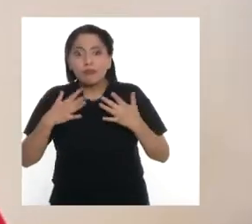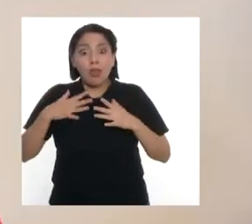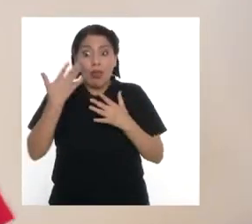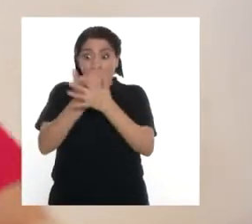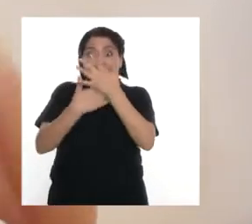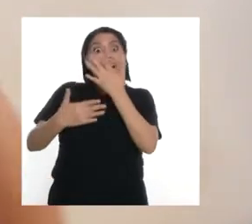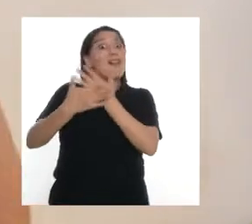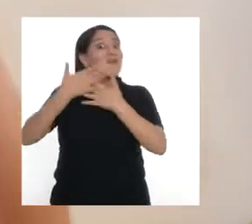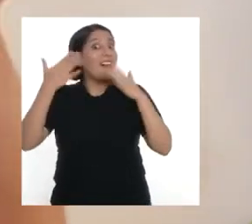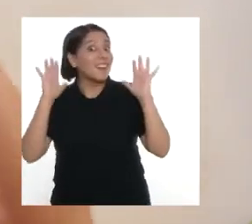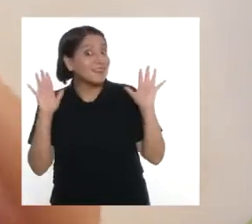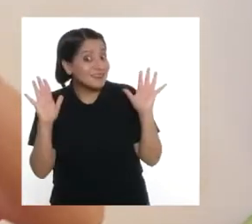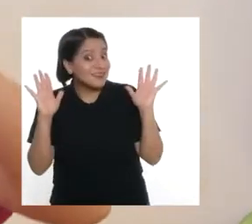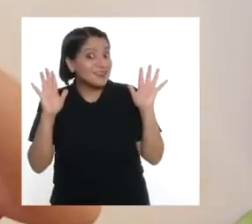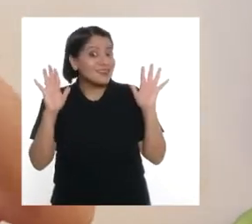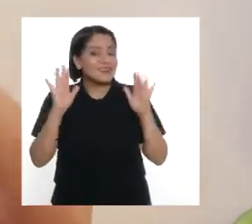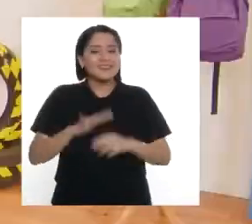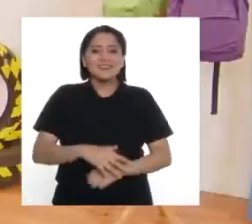Las manos.